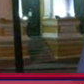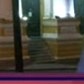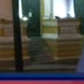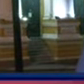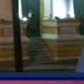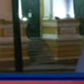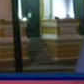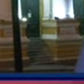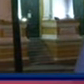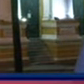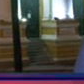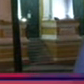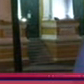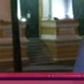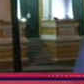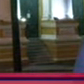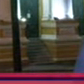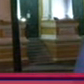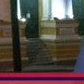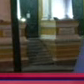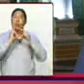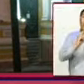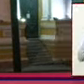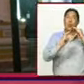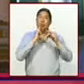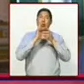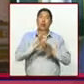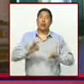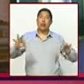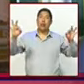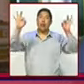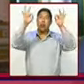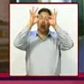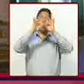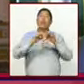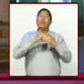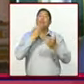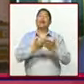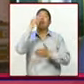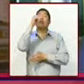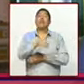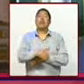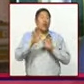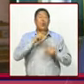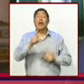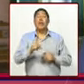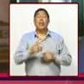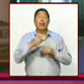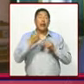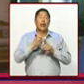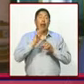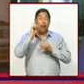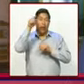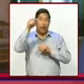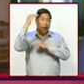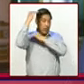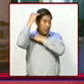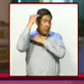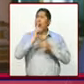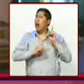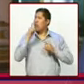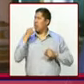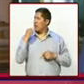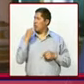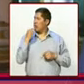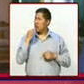Saludamos a todo el país con una notable noticia en el Parlamento Nacional. Miriam, buenas noches. ¿Cómo estás, Tufi? Bueno, algunos han